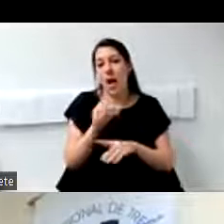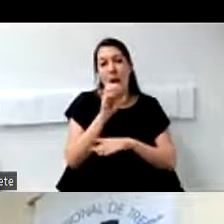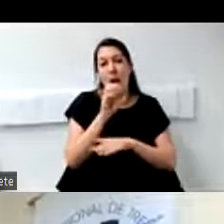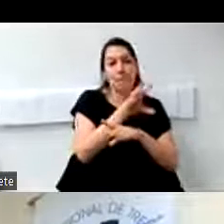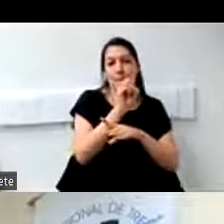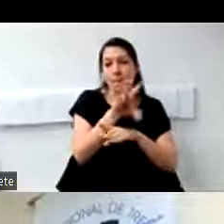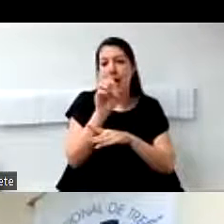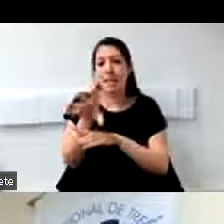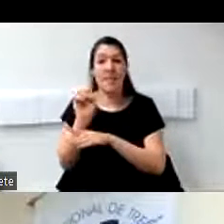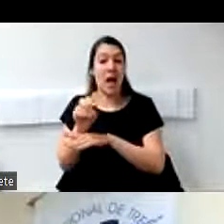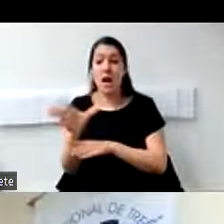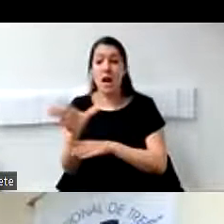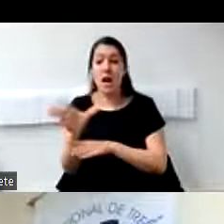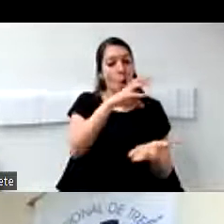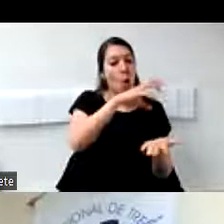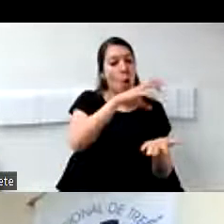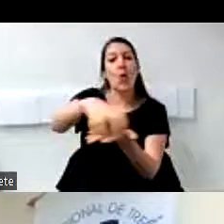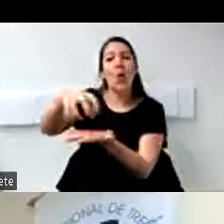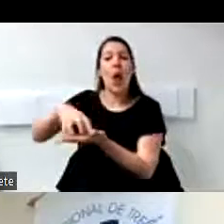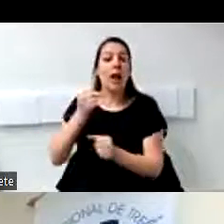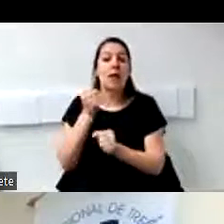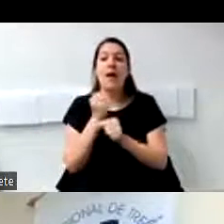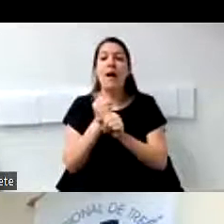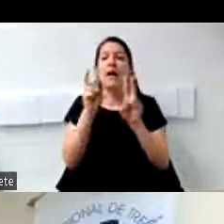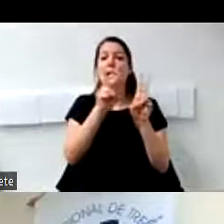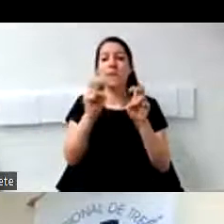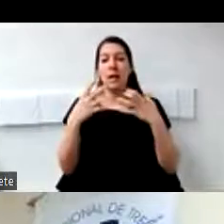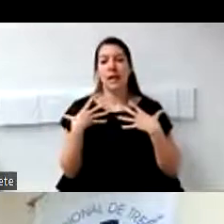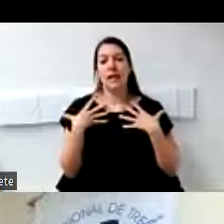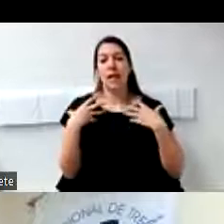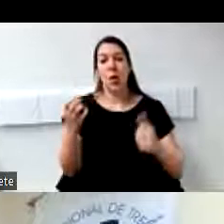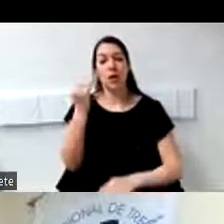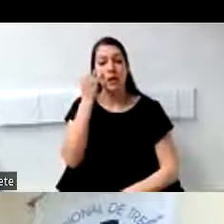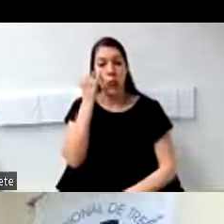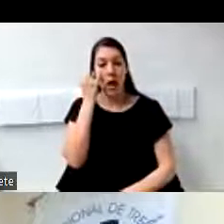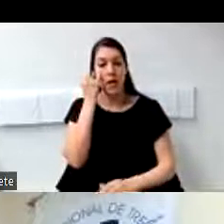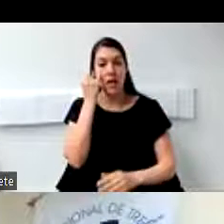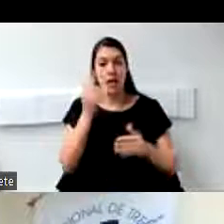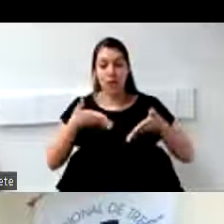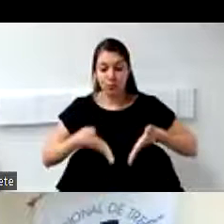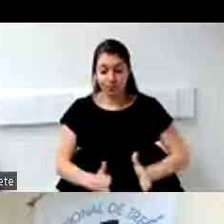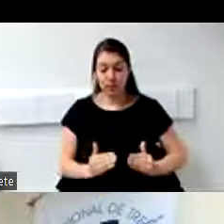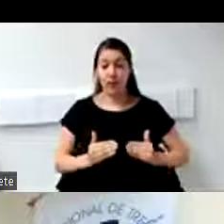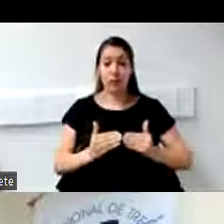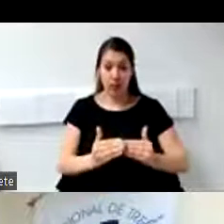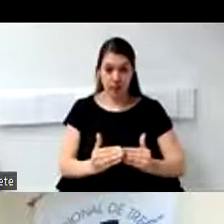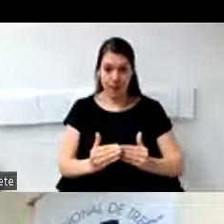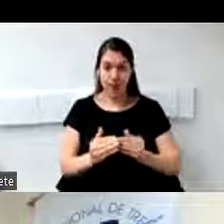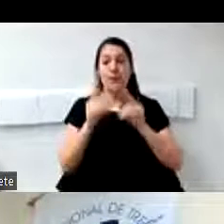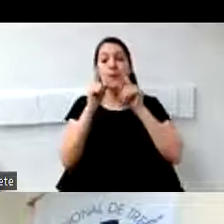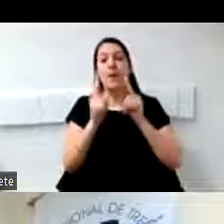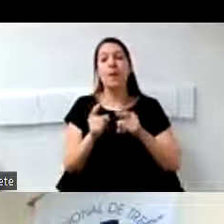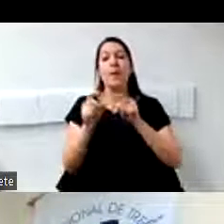están trabajando en salud sexual y reproductiva y que puede ser iluminatoria. De todas maneras, todos los materiales